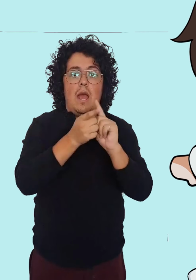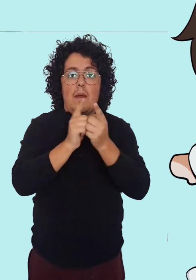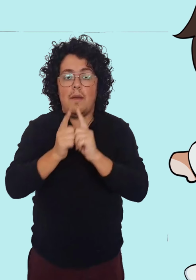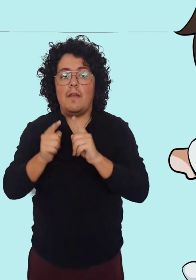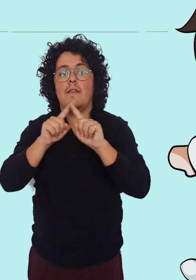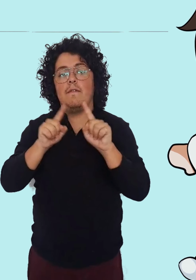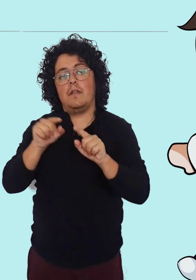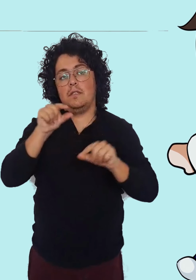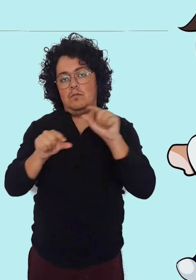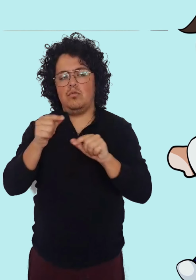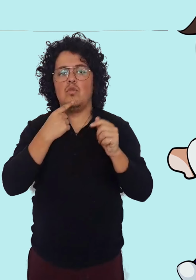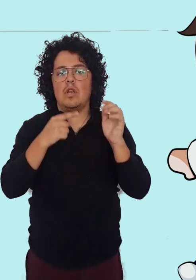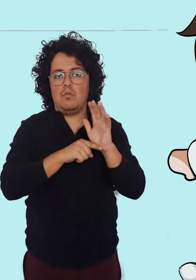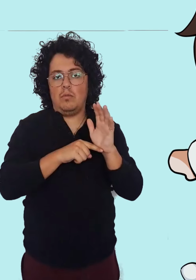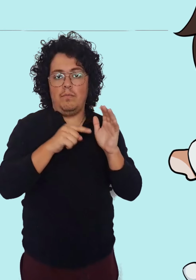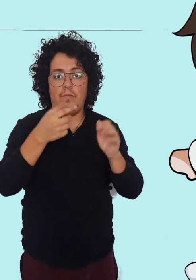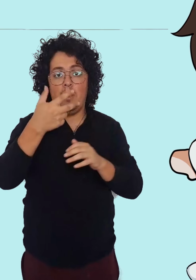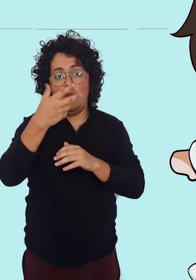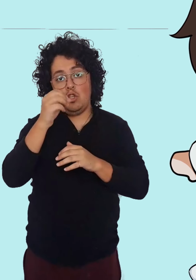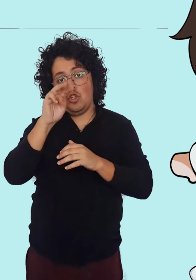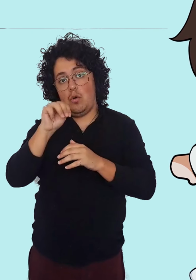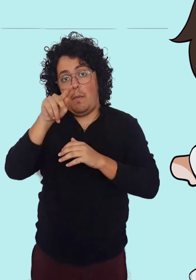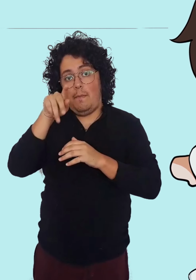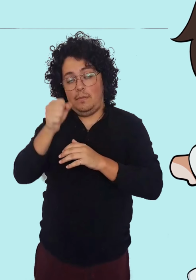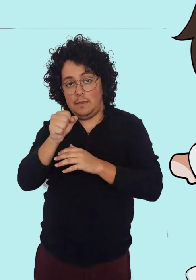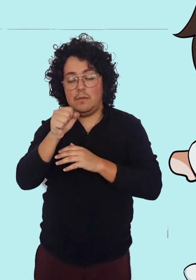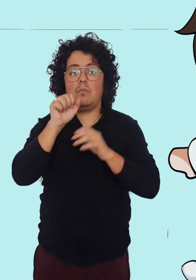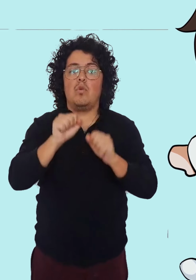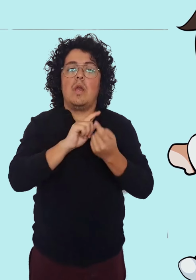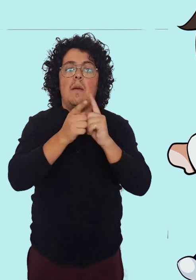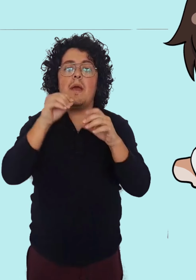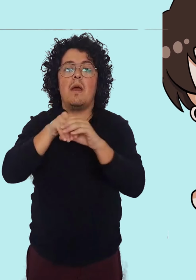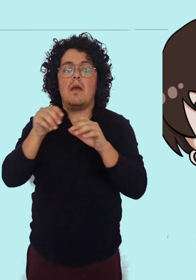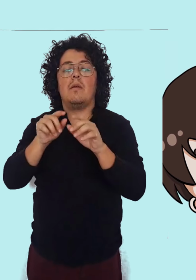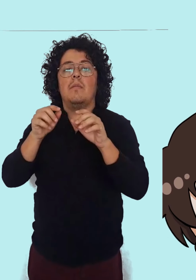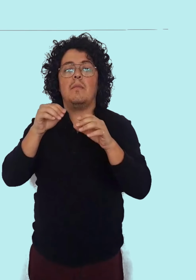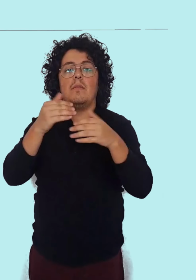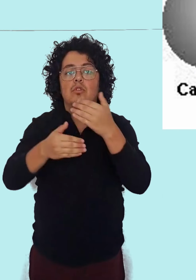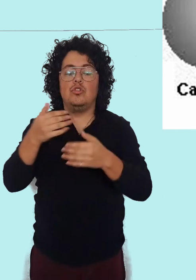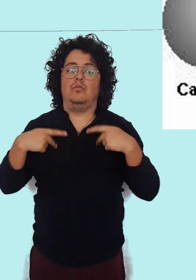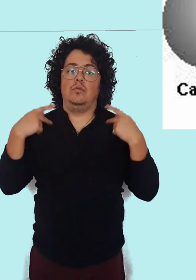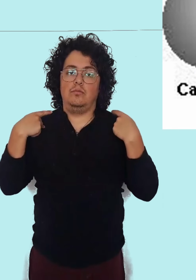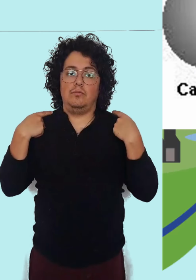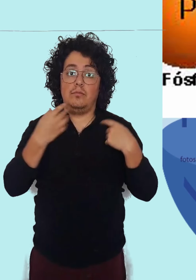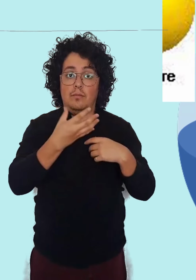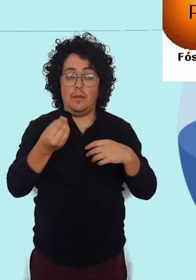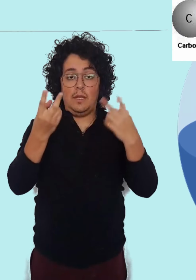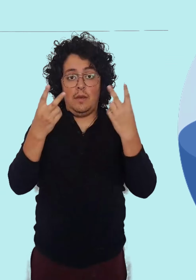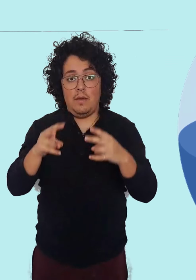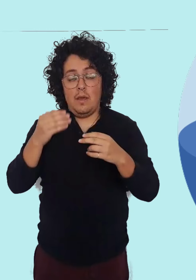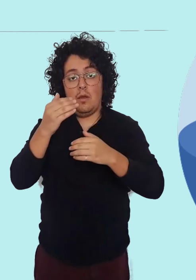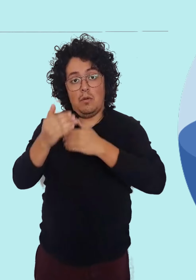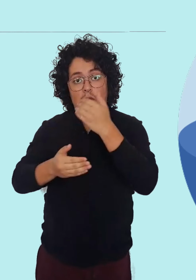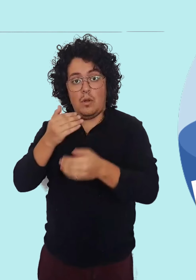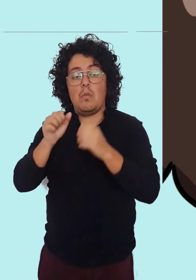cual algún elemento esencial de la vida se traslada entre distintos componentes. Por ejemplo, como el ChOMP-S se traslada por los